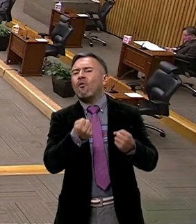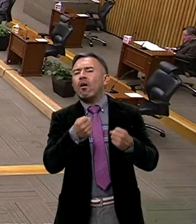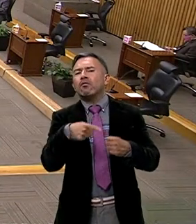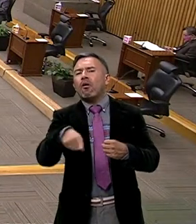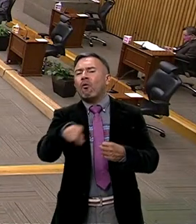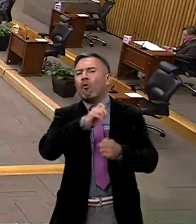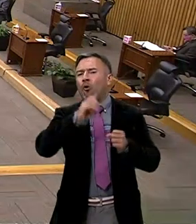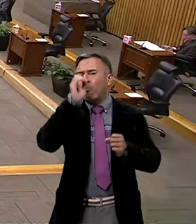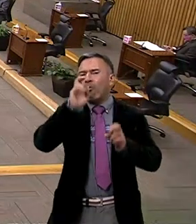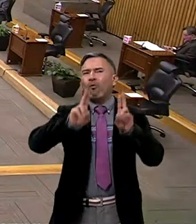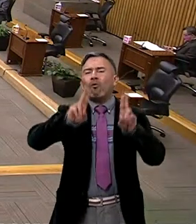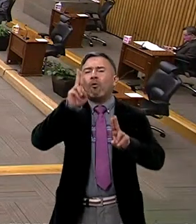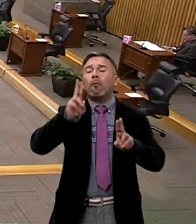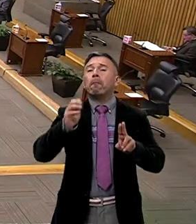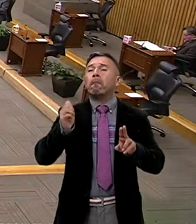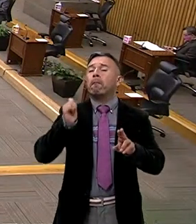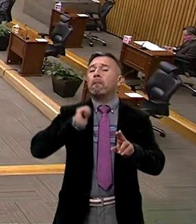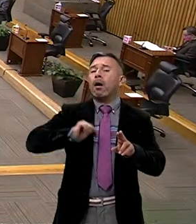marcador